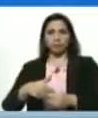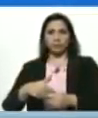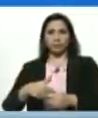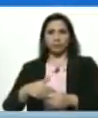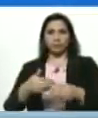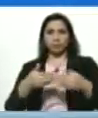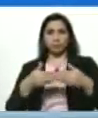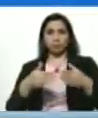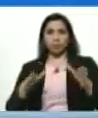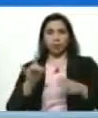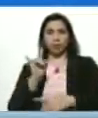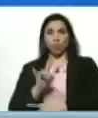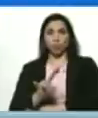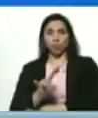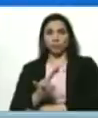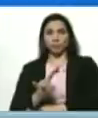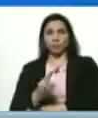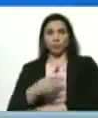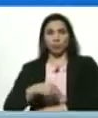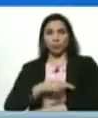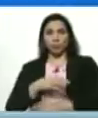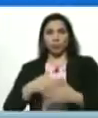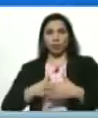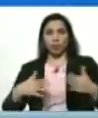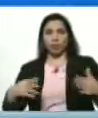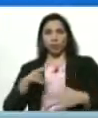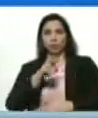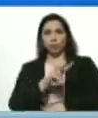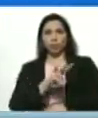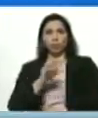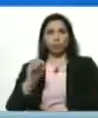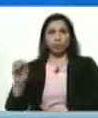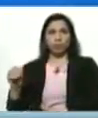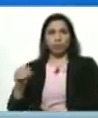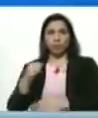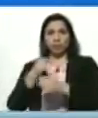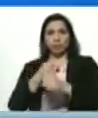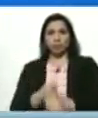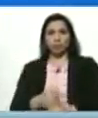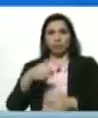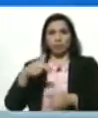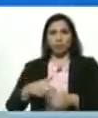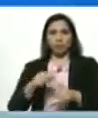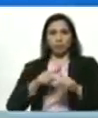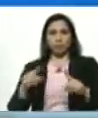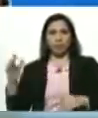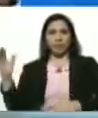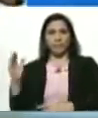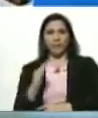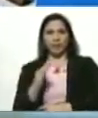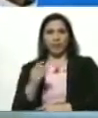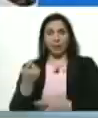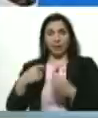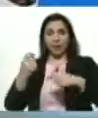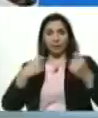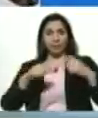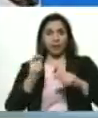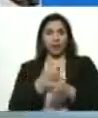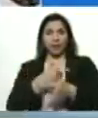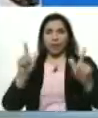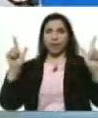abren desde el lunes hemos dispuesto 200 estaciones de gasolina para que vendan libremente